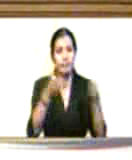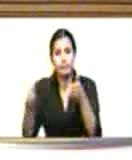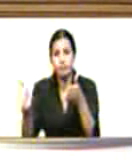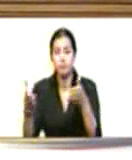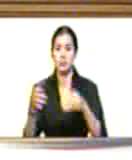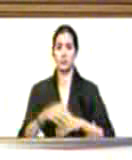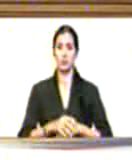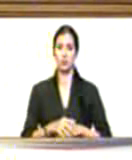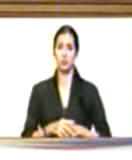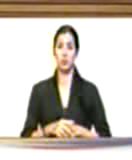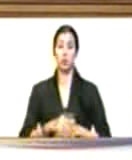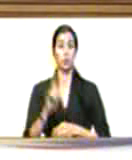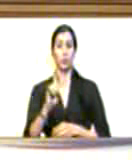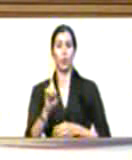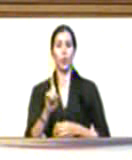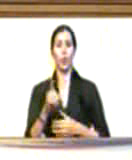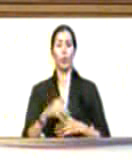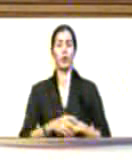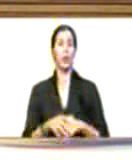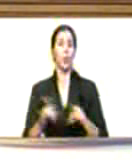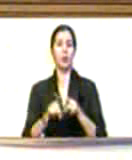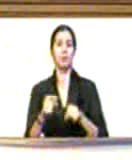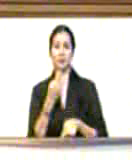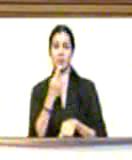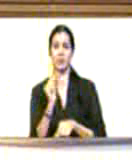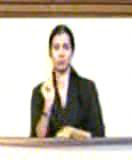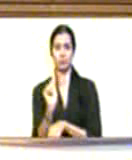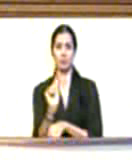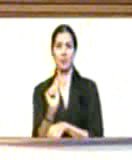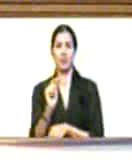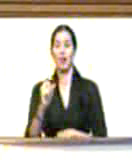No ha sido, le decía el diputado Ramos Alud al llegar,